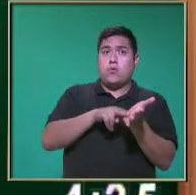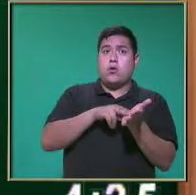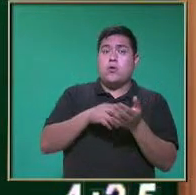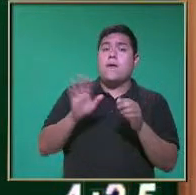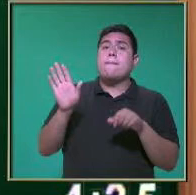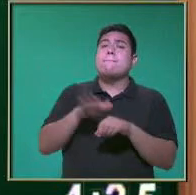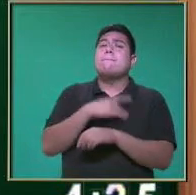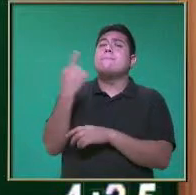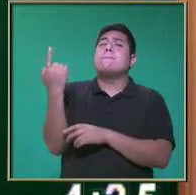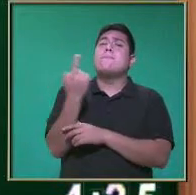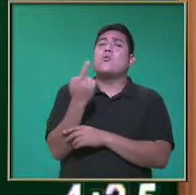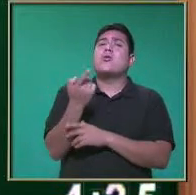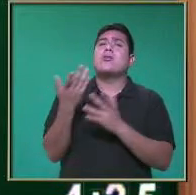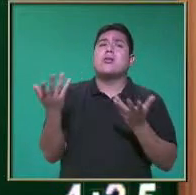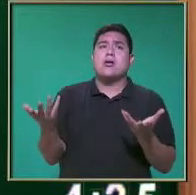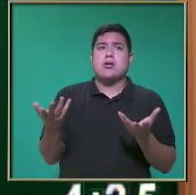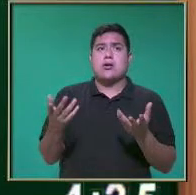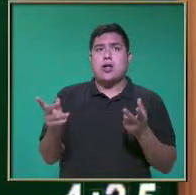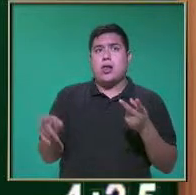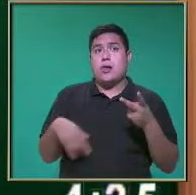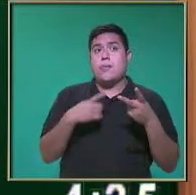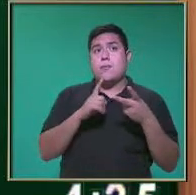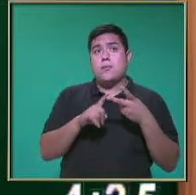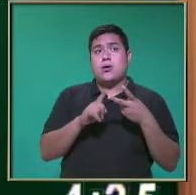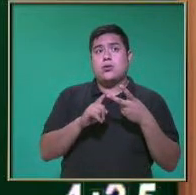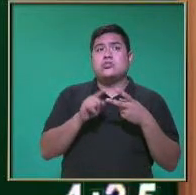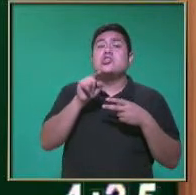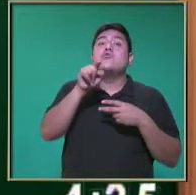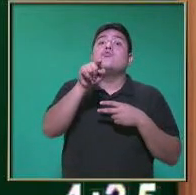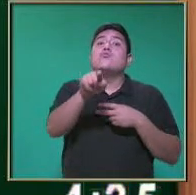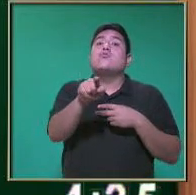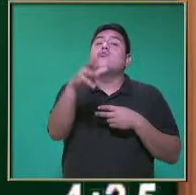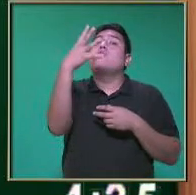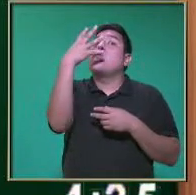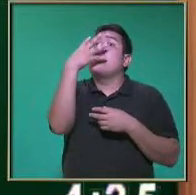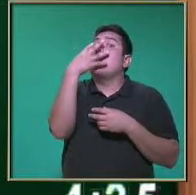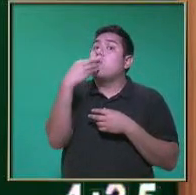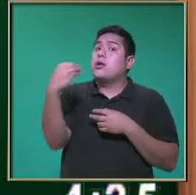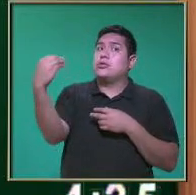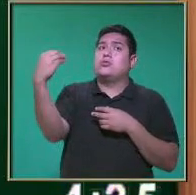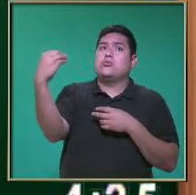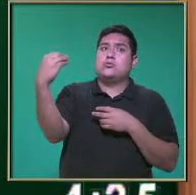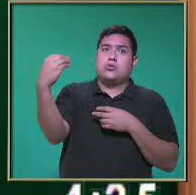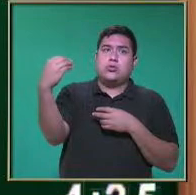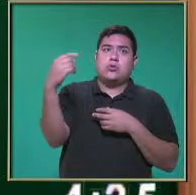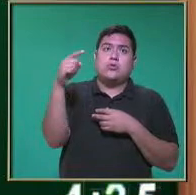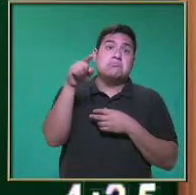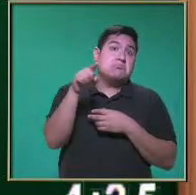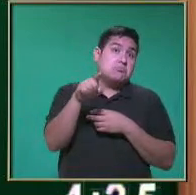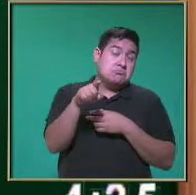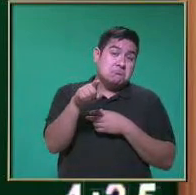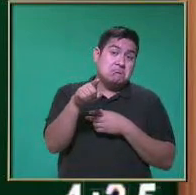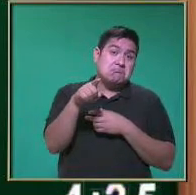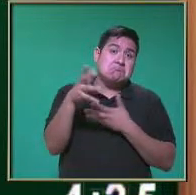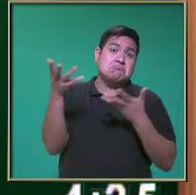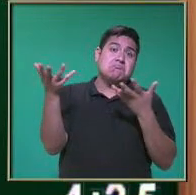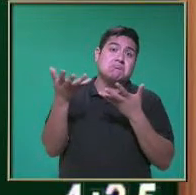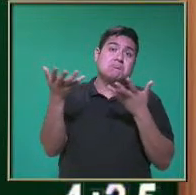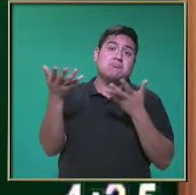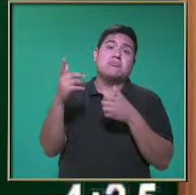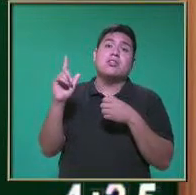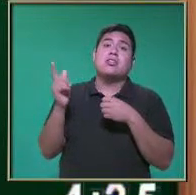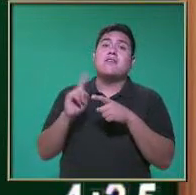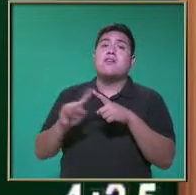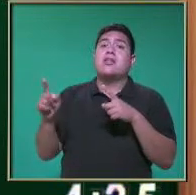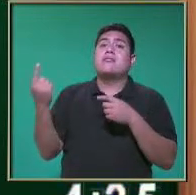qué? If you were the fox, what would you have done differently? Si tú fueras el zorro, ¿qué hubieras